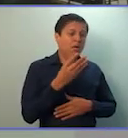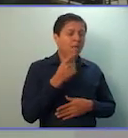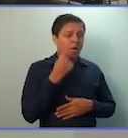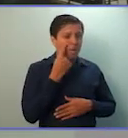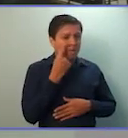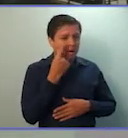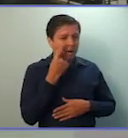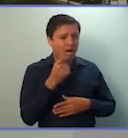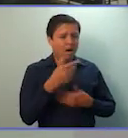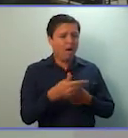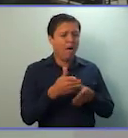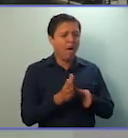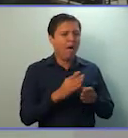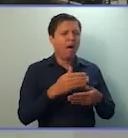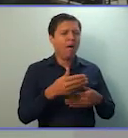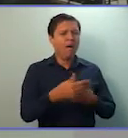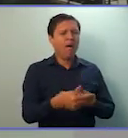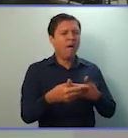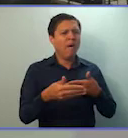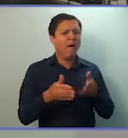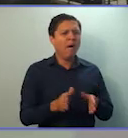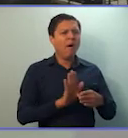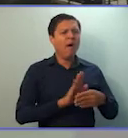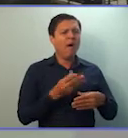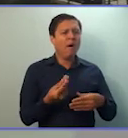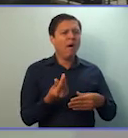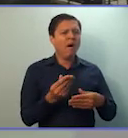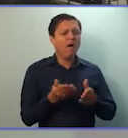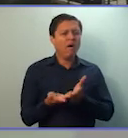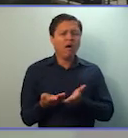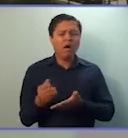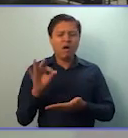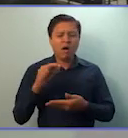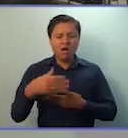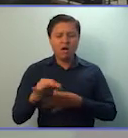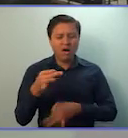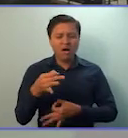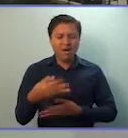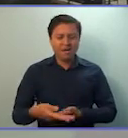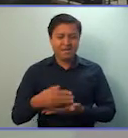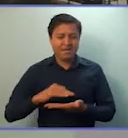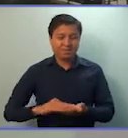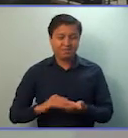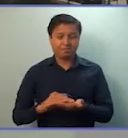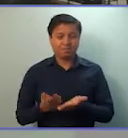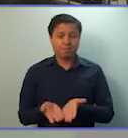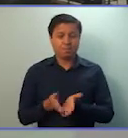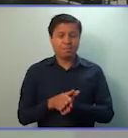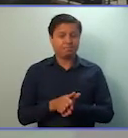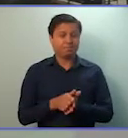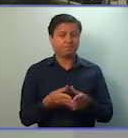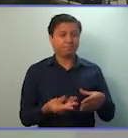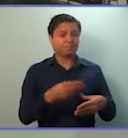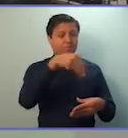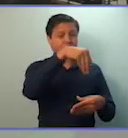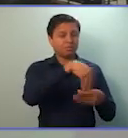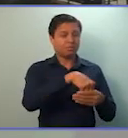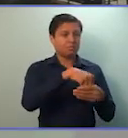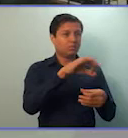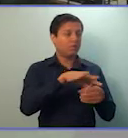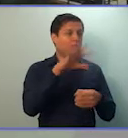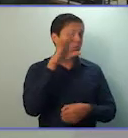cuidar urnas no los partidos políticos también han hecho su trabajo en ese sentido perdiera cuidado pero en este caso estamos hablando